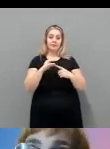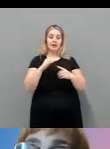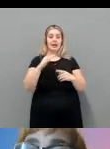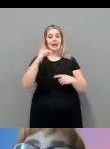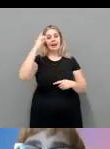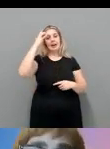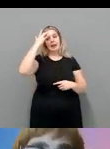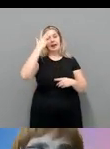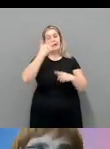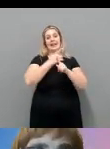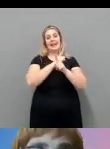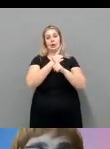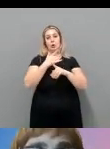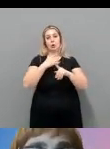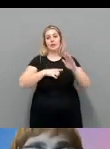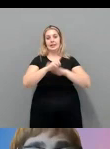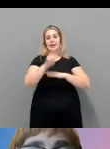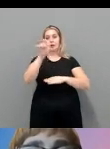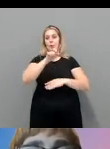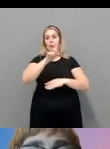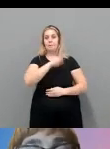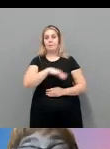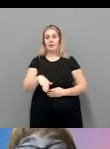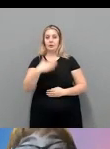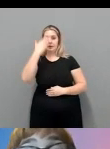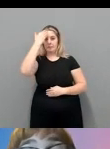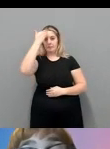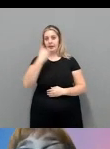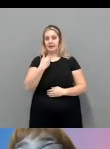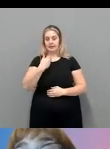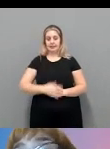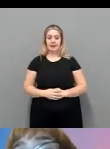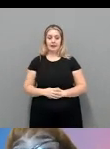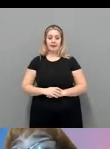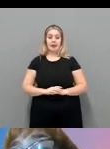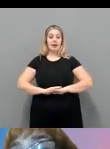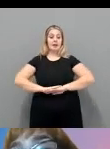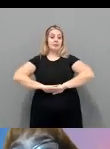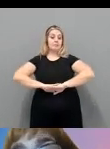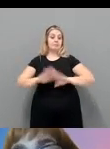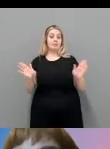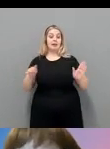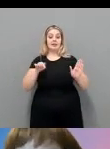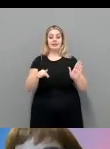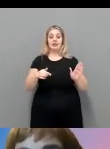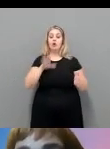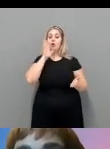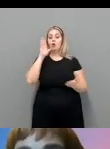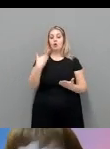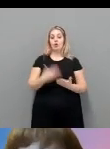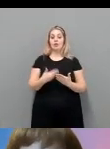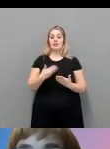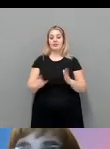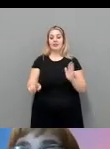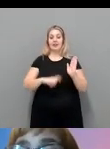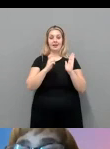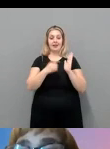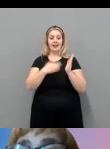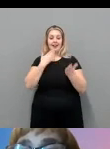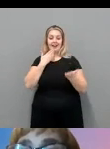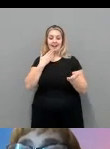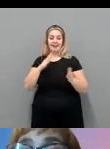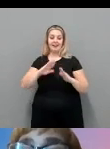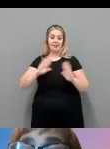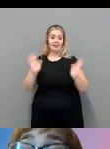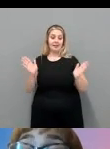de menores con parálisis cerebral. Simplemente aquí es la justificación legal de todo esto y bueno, quedo